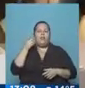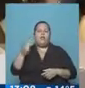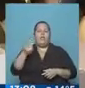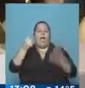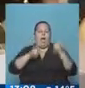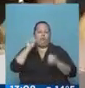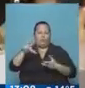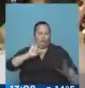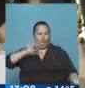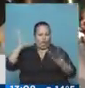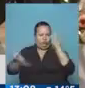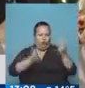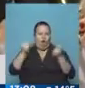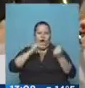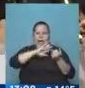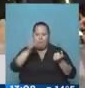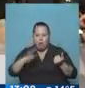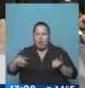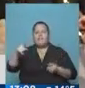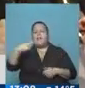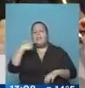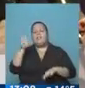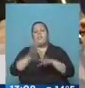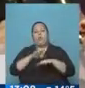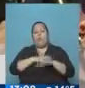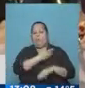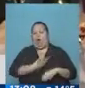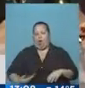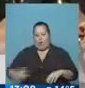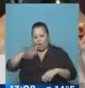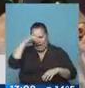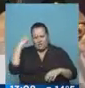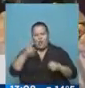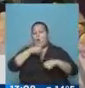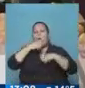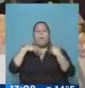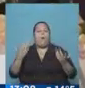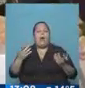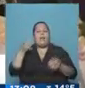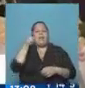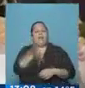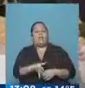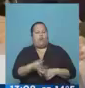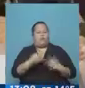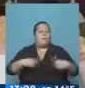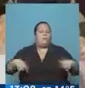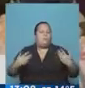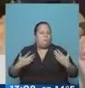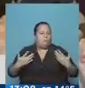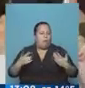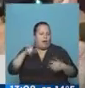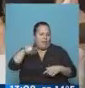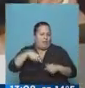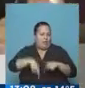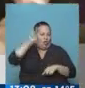vehículo de tomaron una camioneta dijo que hacía responsable el gobierno nacional de cualquier atentado que pudiera sufrir